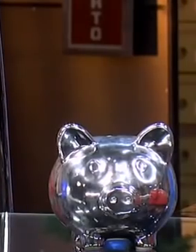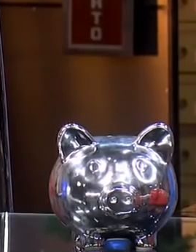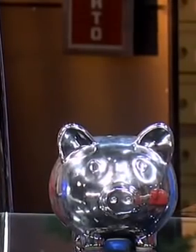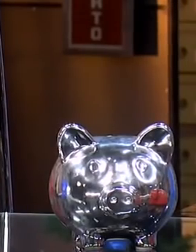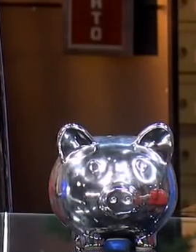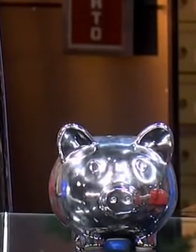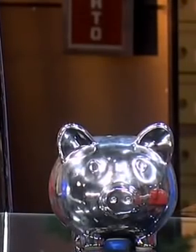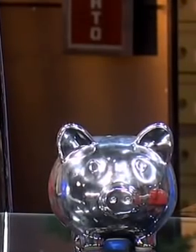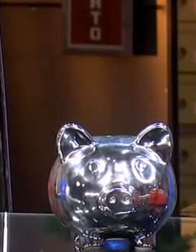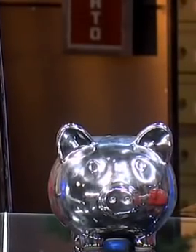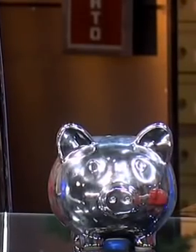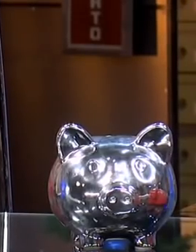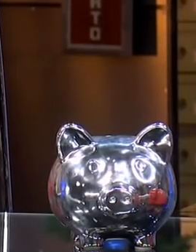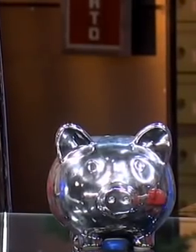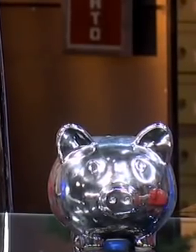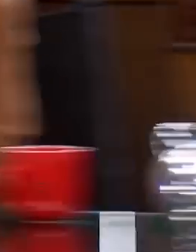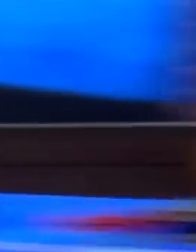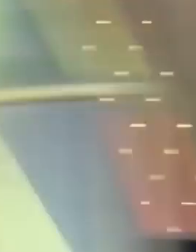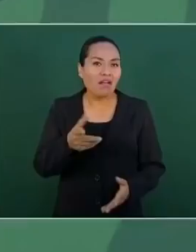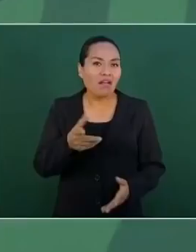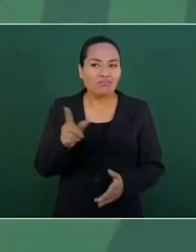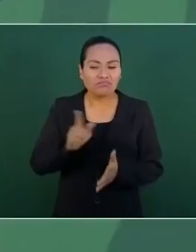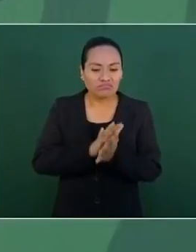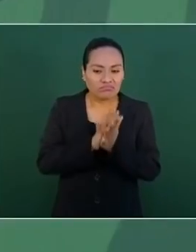Obrador habló de esta nueva variante.